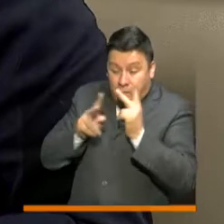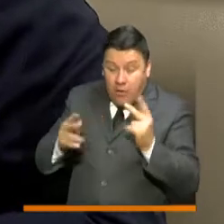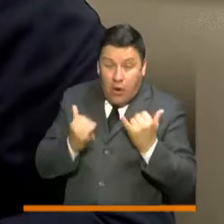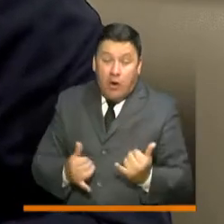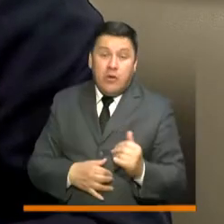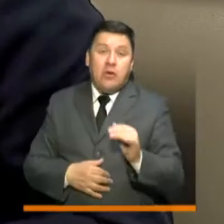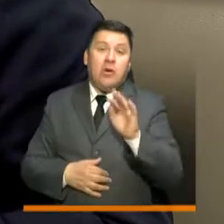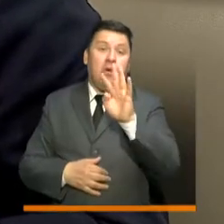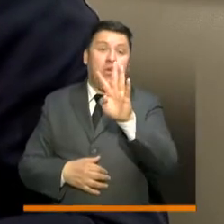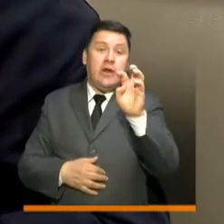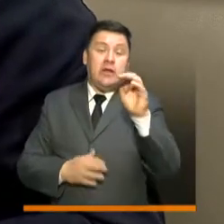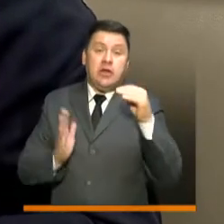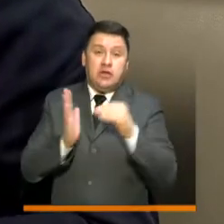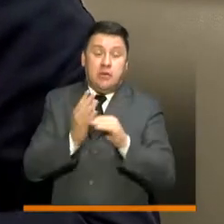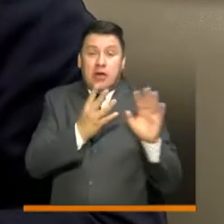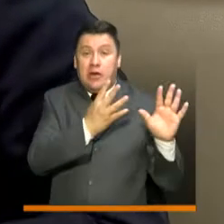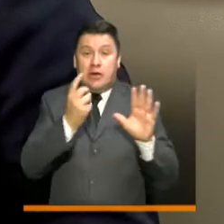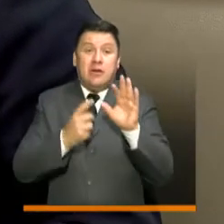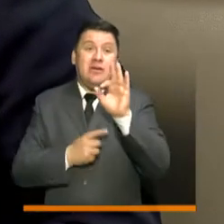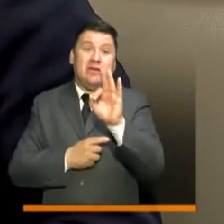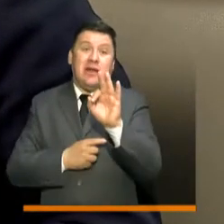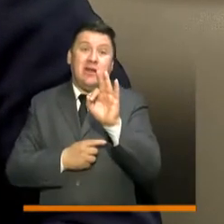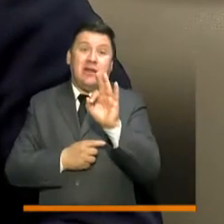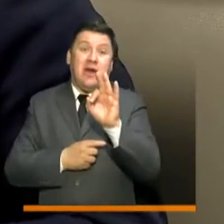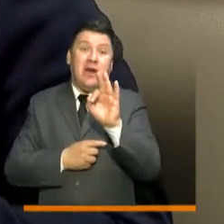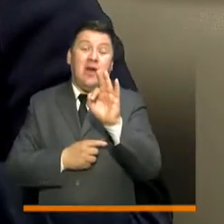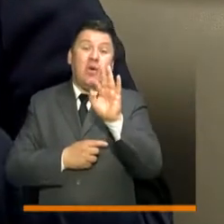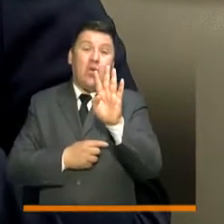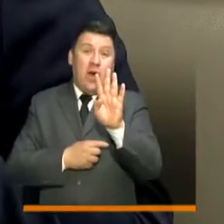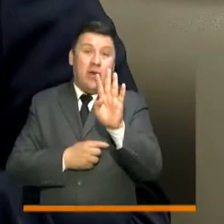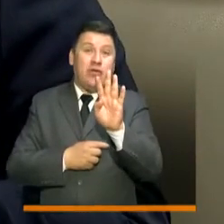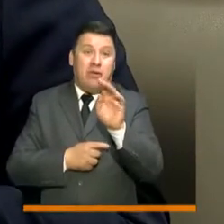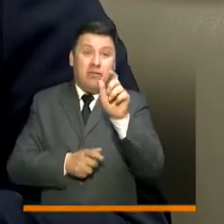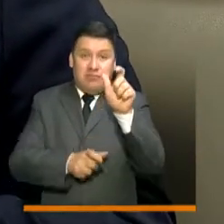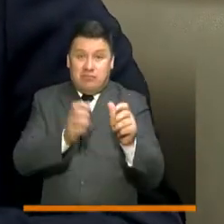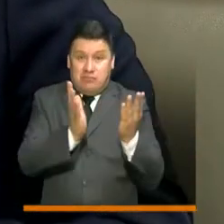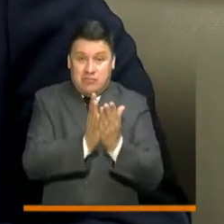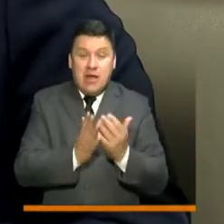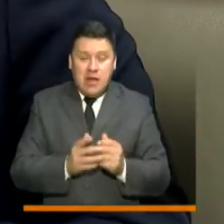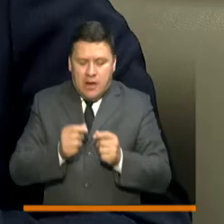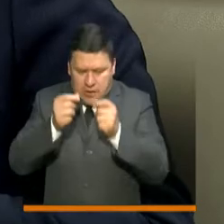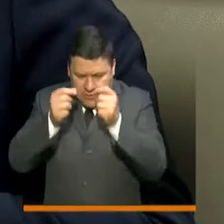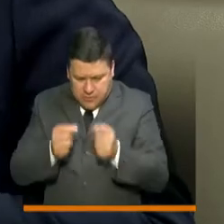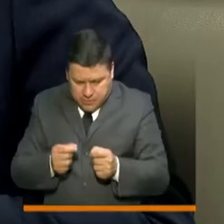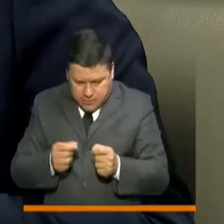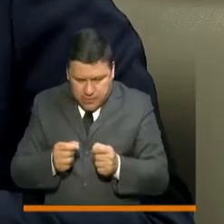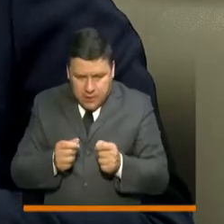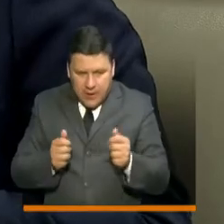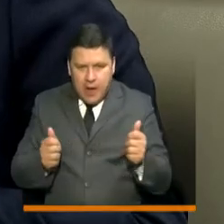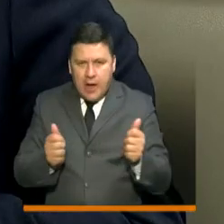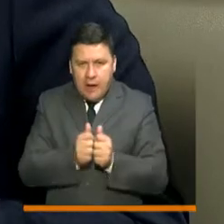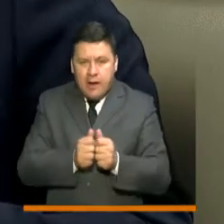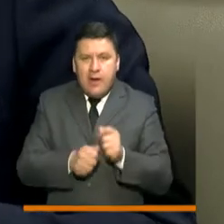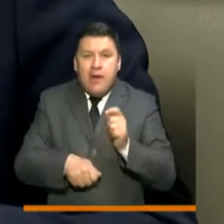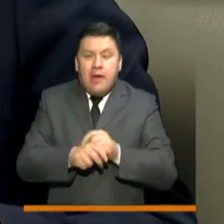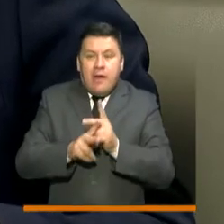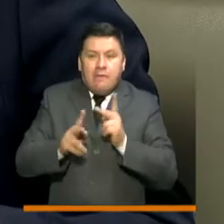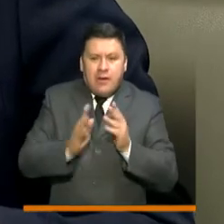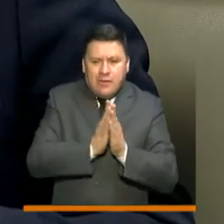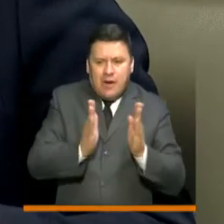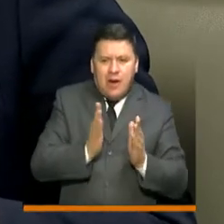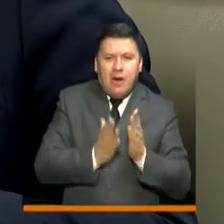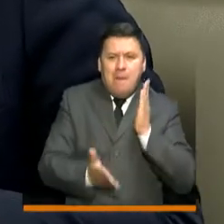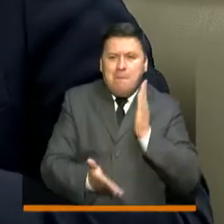48 mil 934 beneficiarios para los cuales las medidas que hemos tomado los acompañarán durante toda la